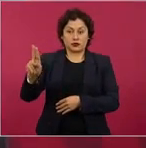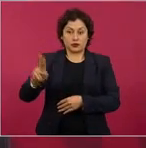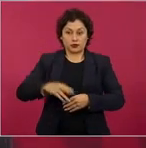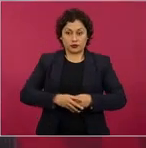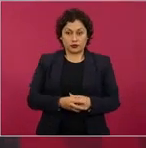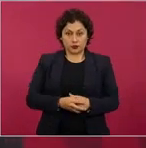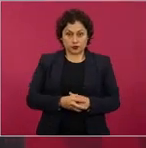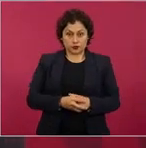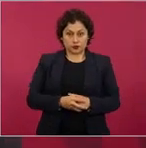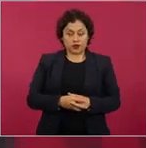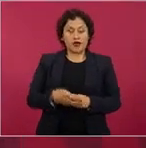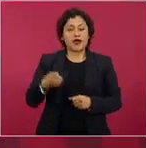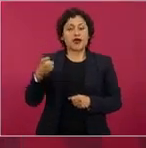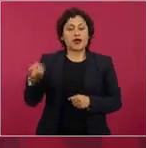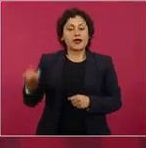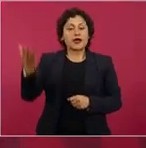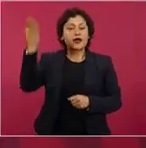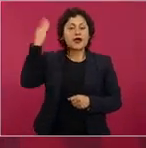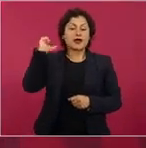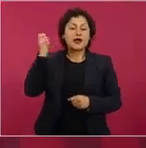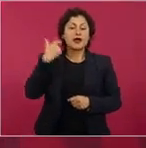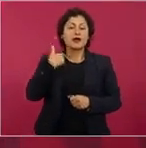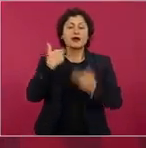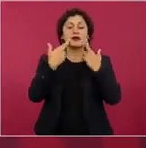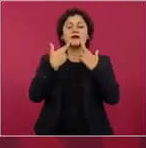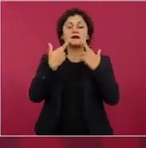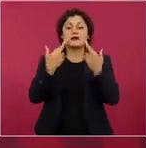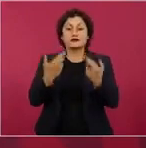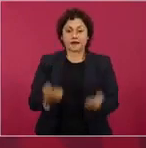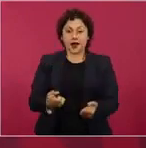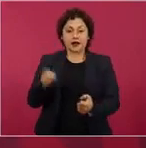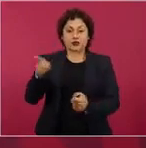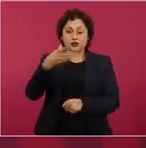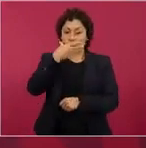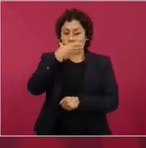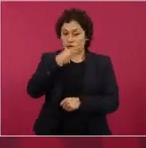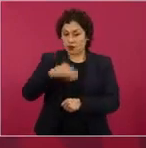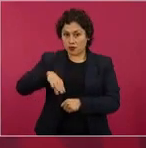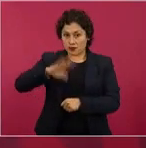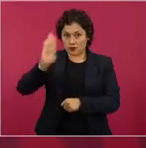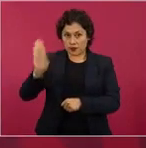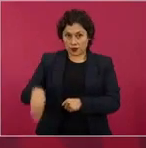Era el rancho del finado Antonio Toledo Corro.